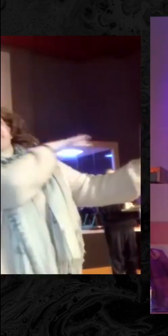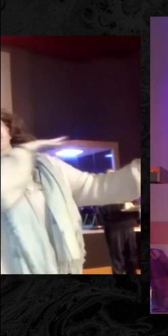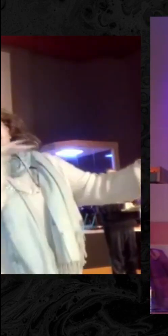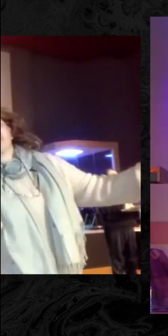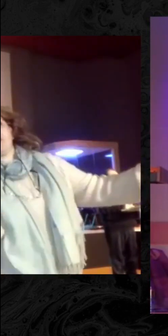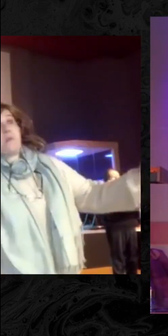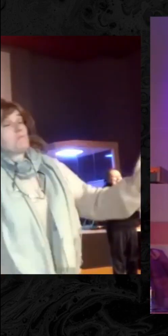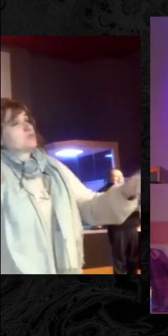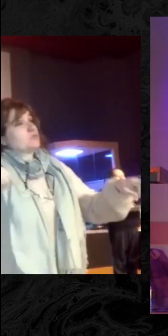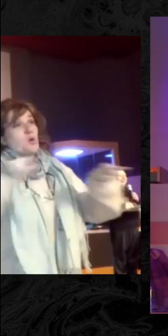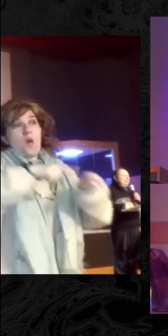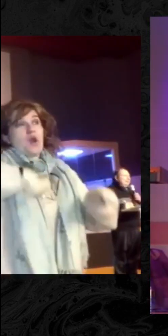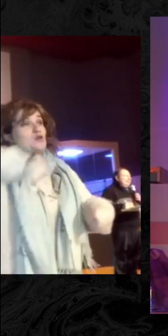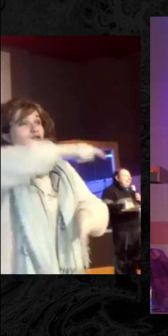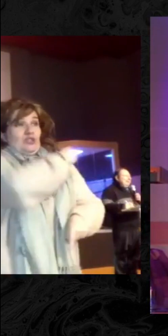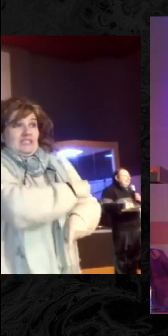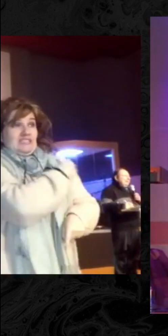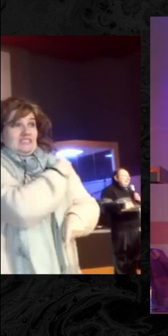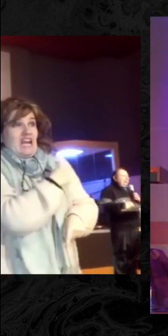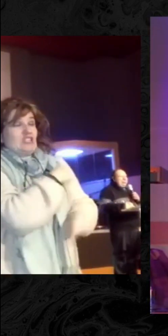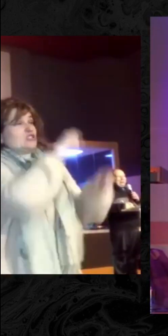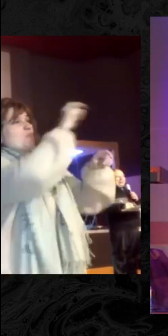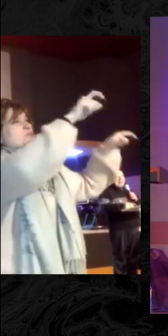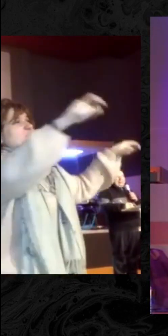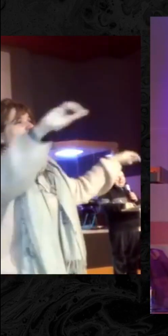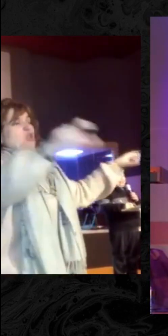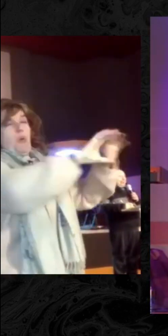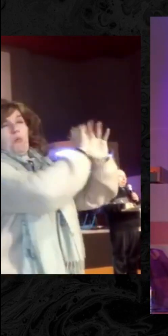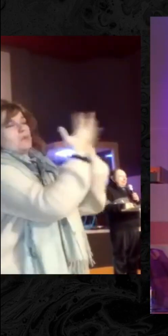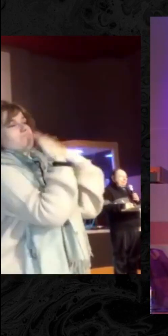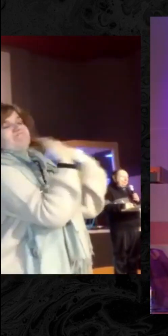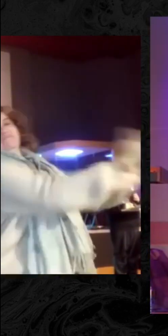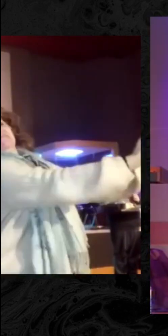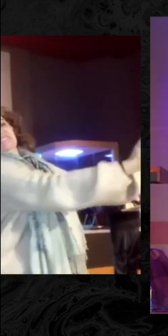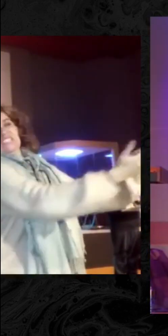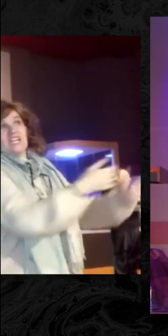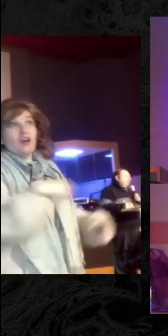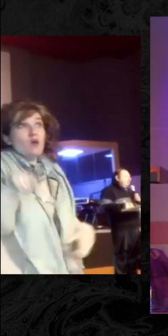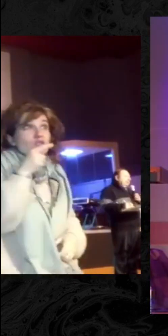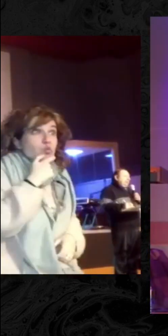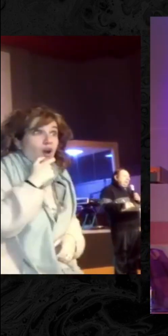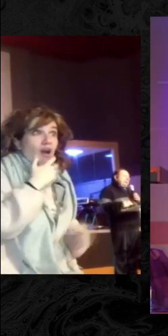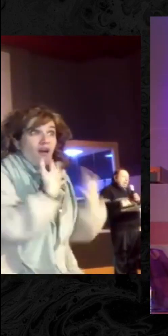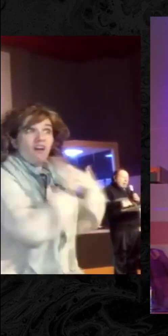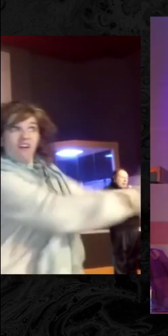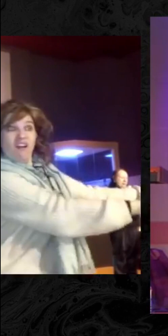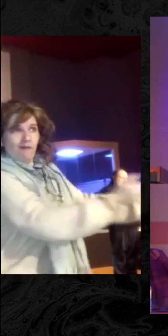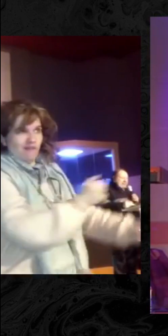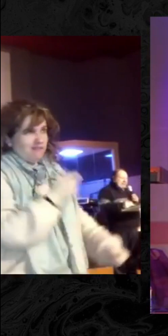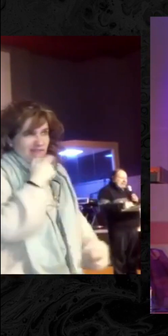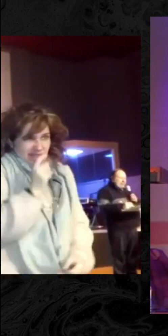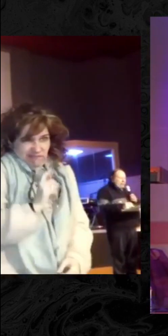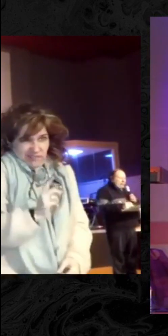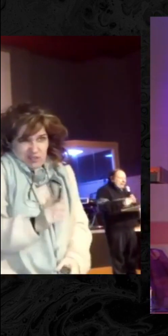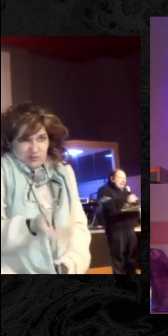gusta no A quién le gusta que que le odien o que le aborrezca a alguien le gusta no pero el Señor nos